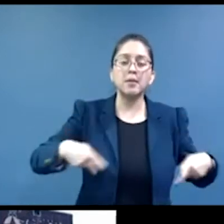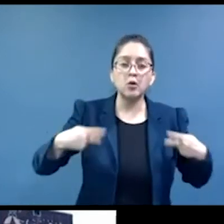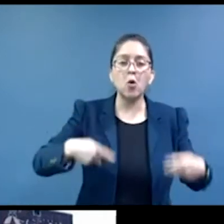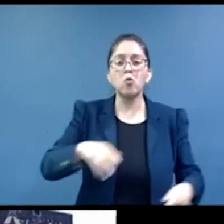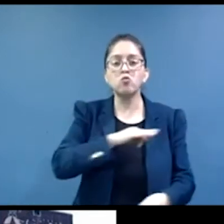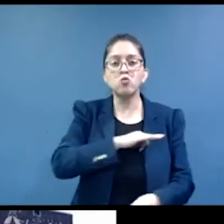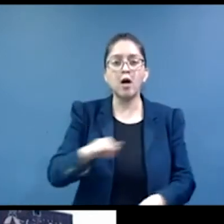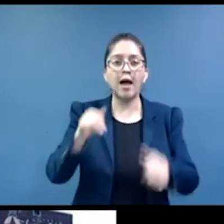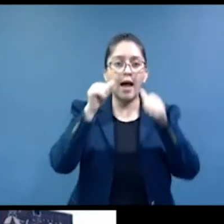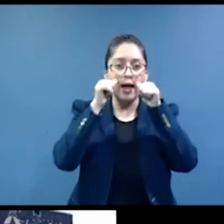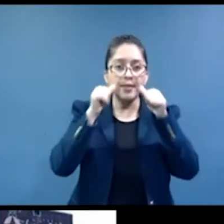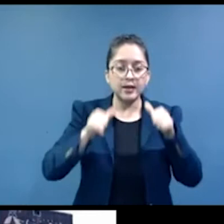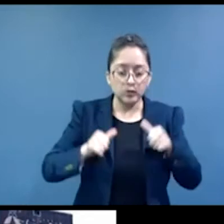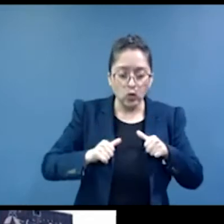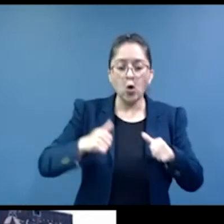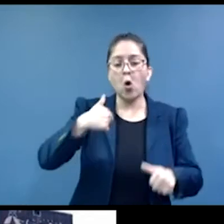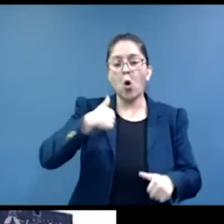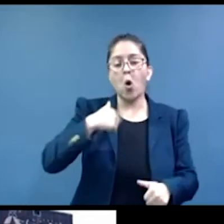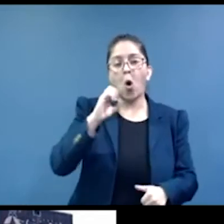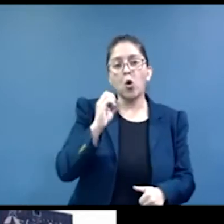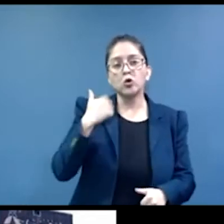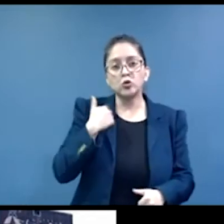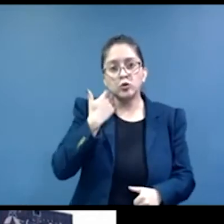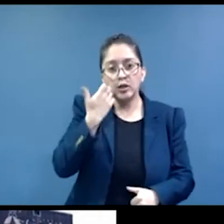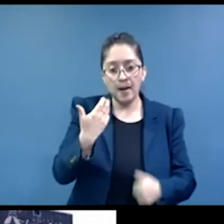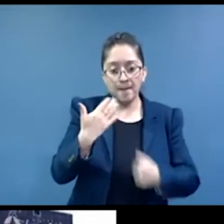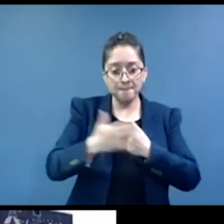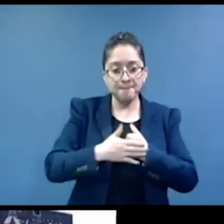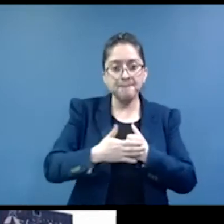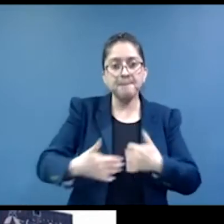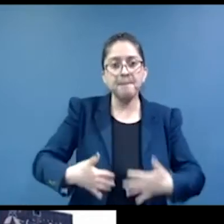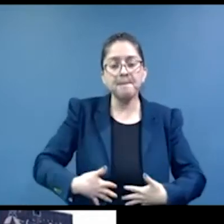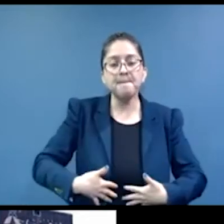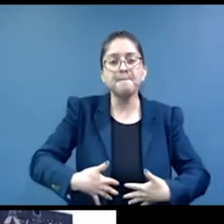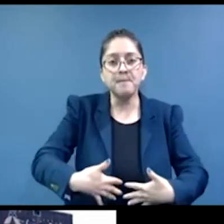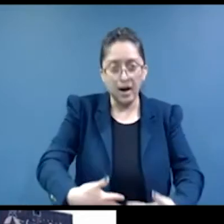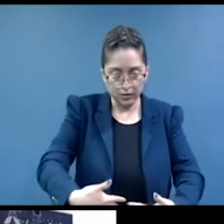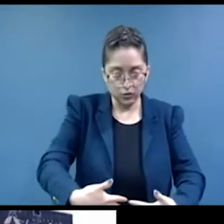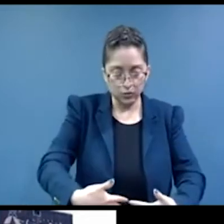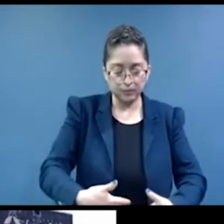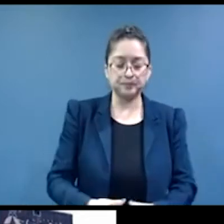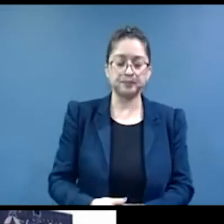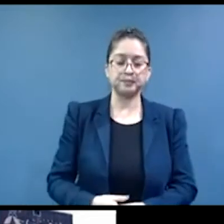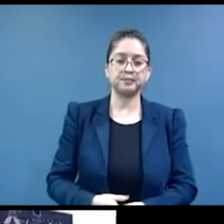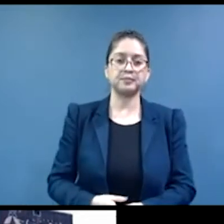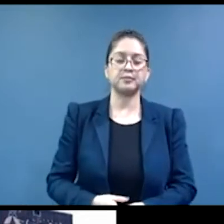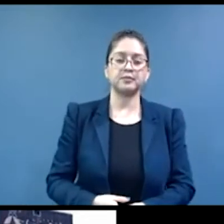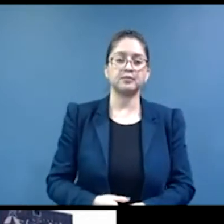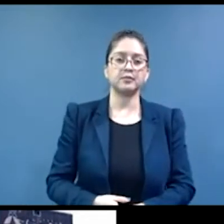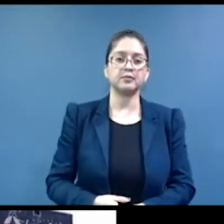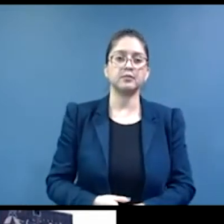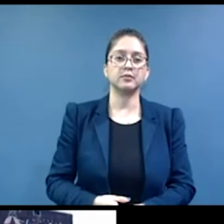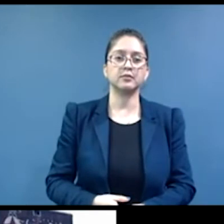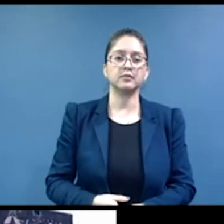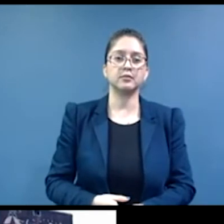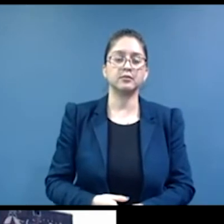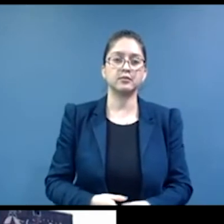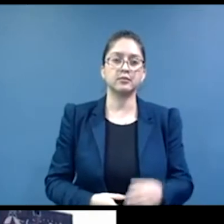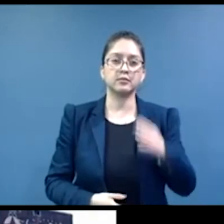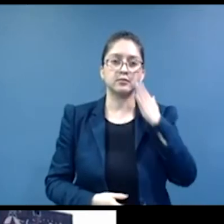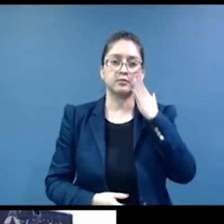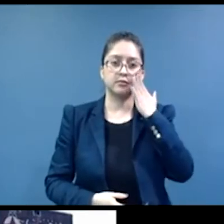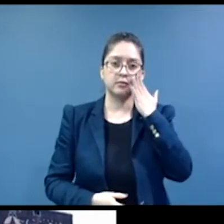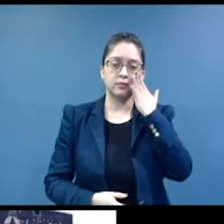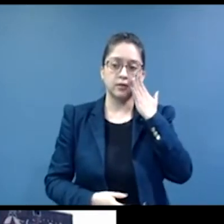infertilidad, incluidas las técnicas de reproducción asistida. Y creo que en ese sentido la discusión tendría